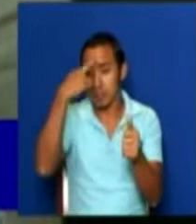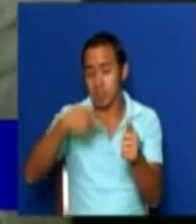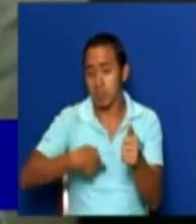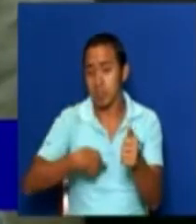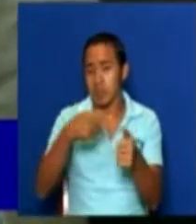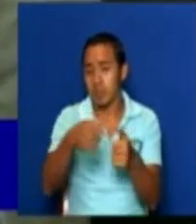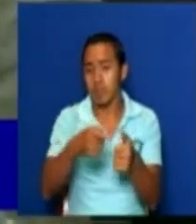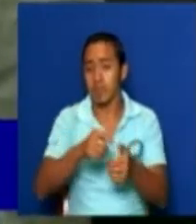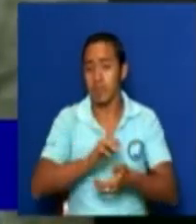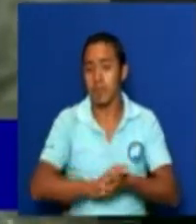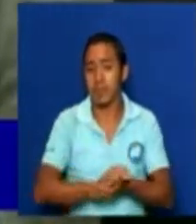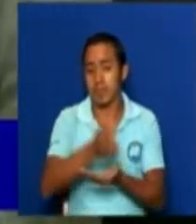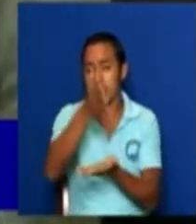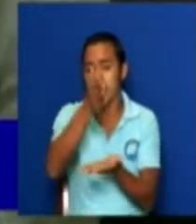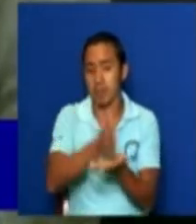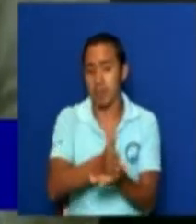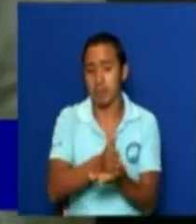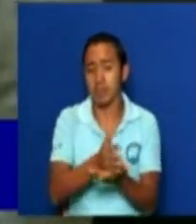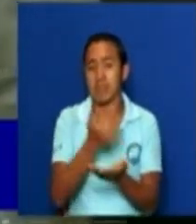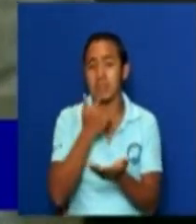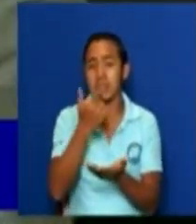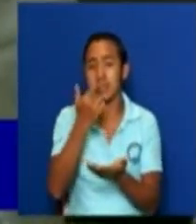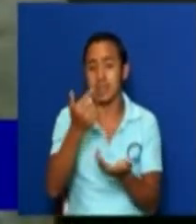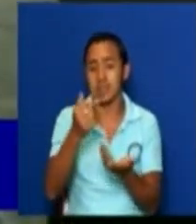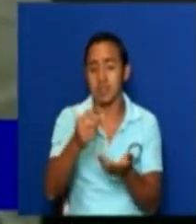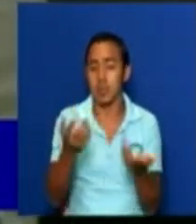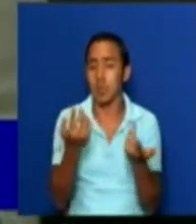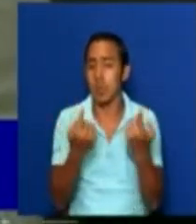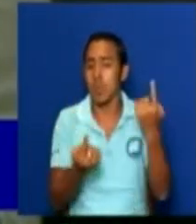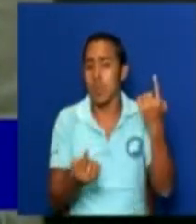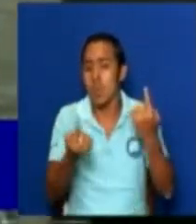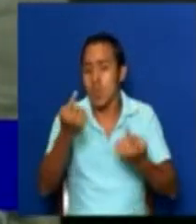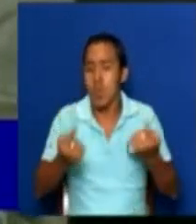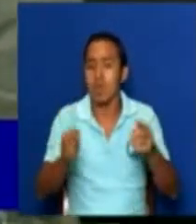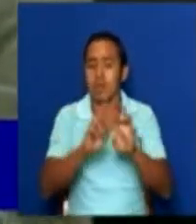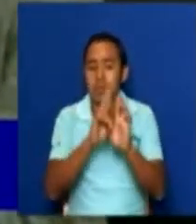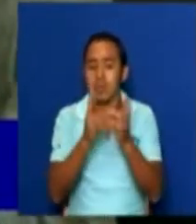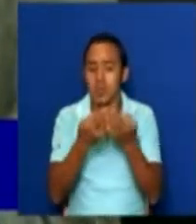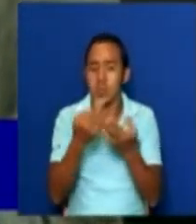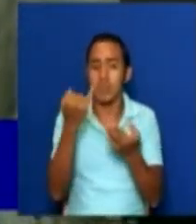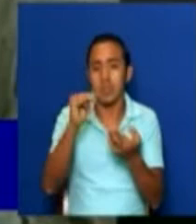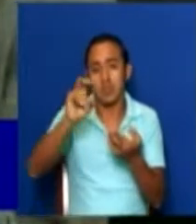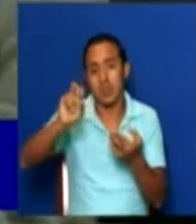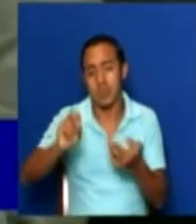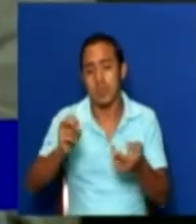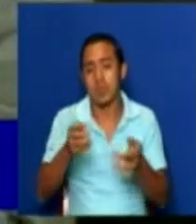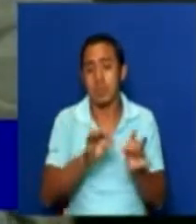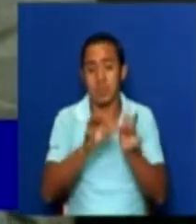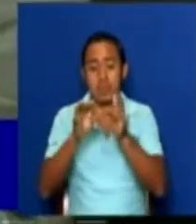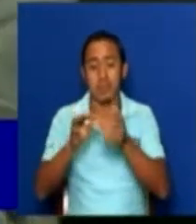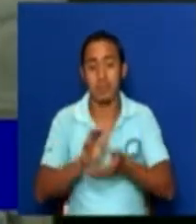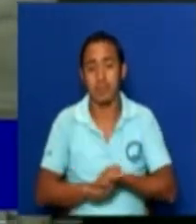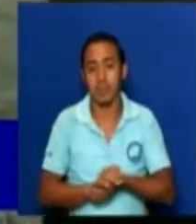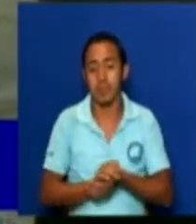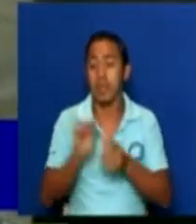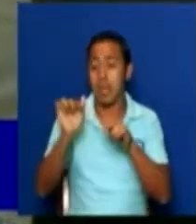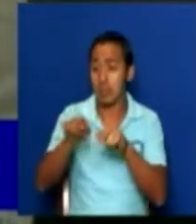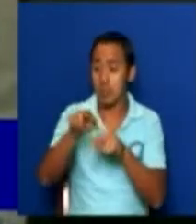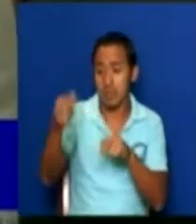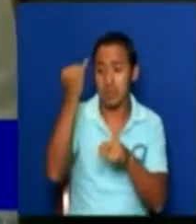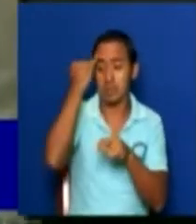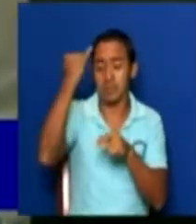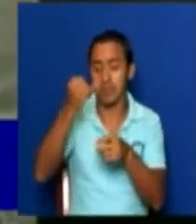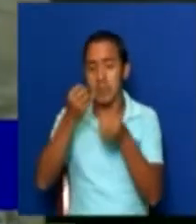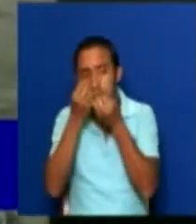legislativo quien decide las designaciones de las sesiones. Los que estamos acá vamos a trasladar su